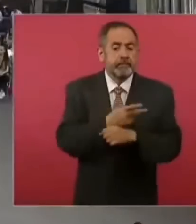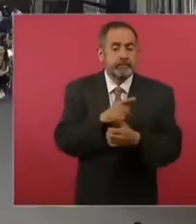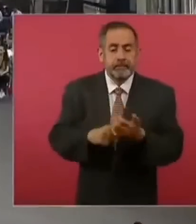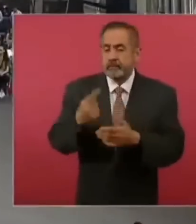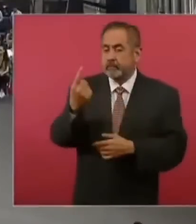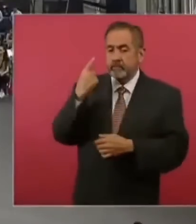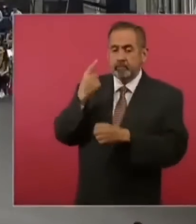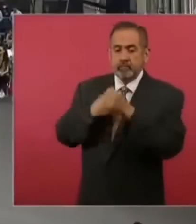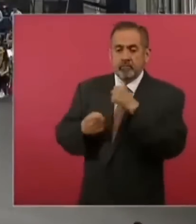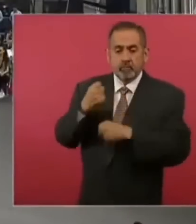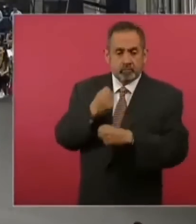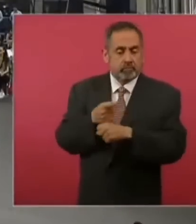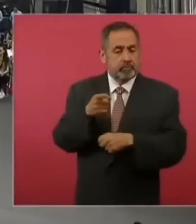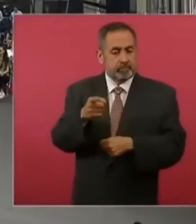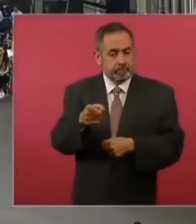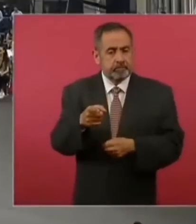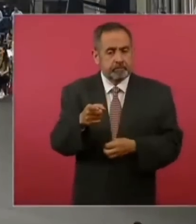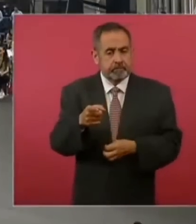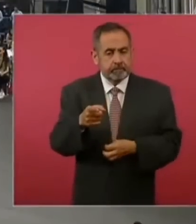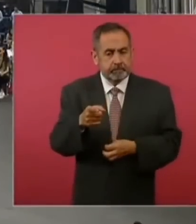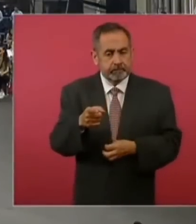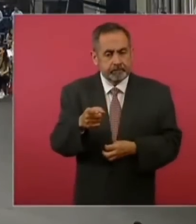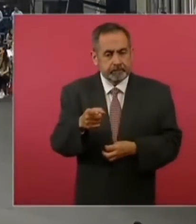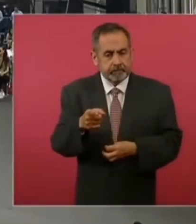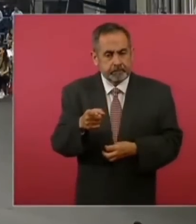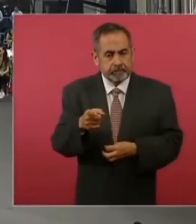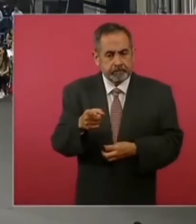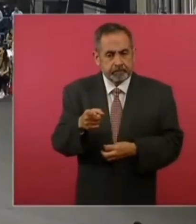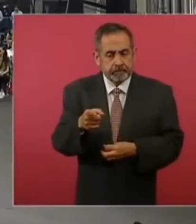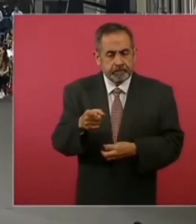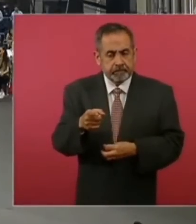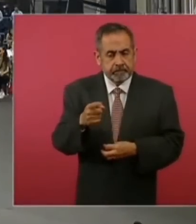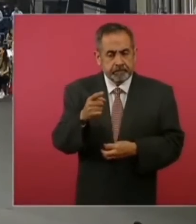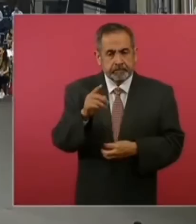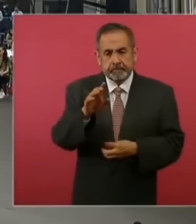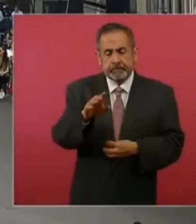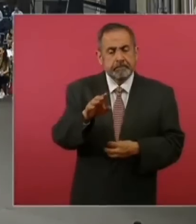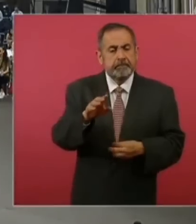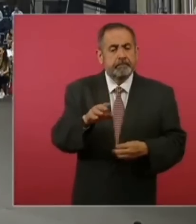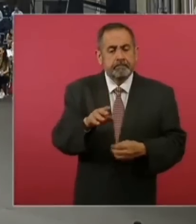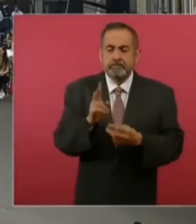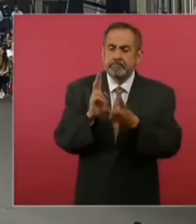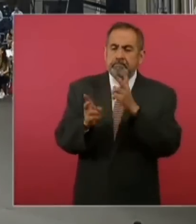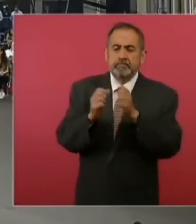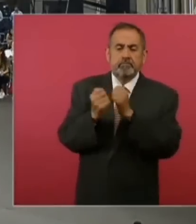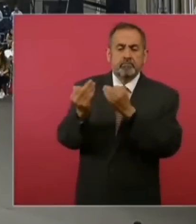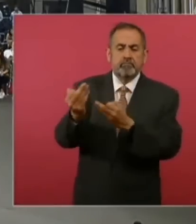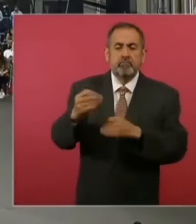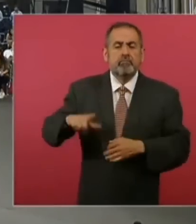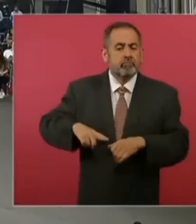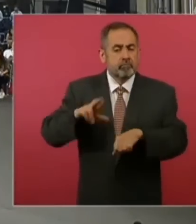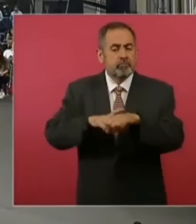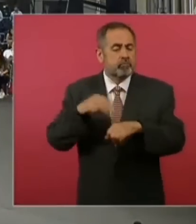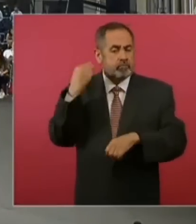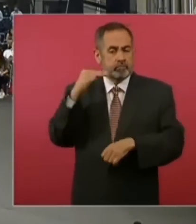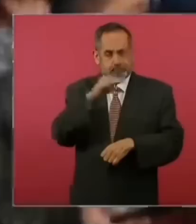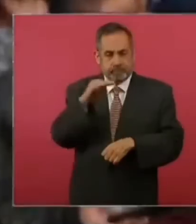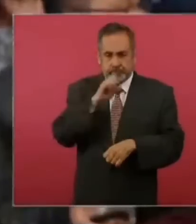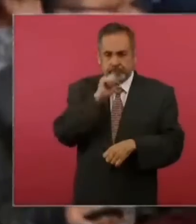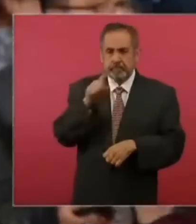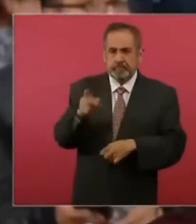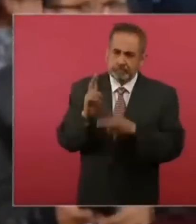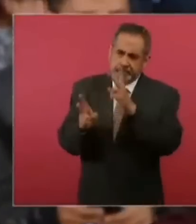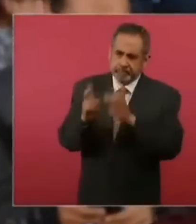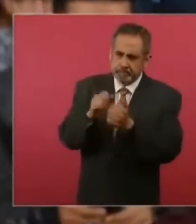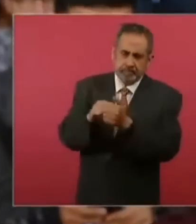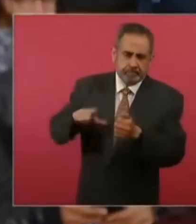el año pasado, a principios del año pasado, le expusimos precisamente al gobernador de Michoacán, porque también cubrimos